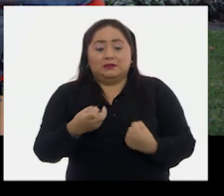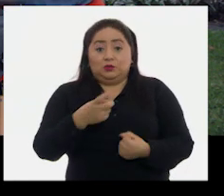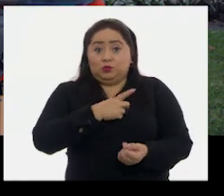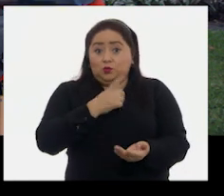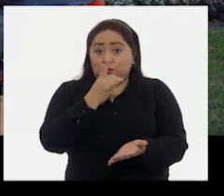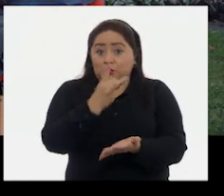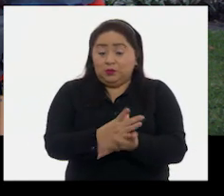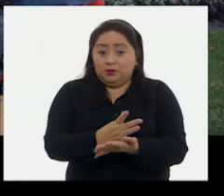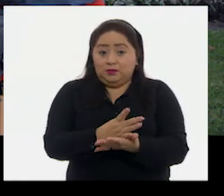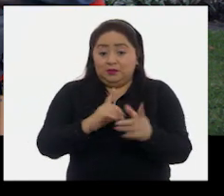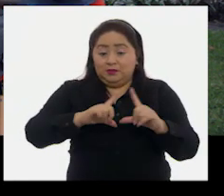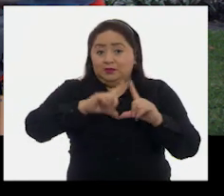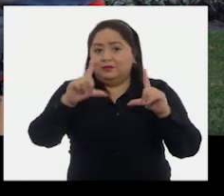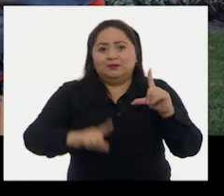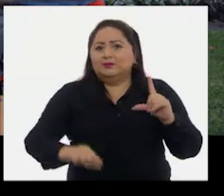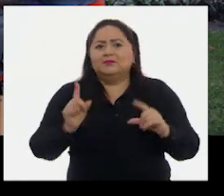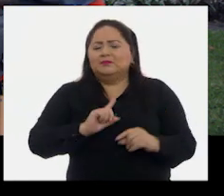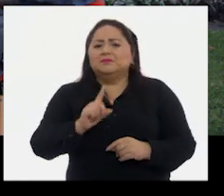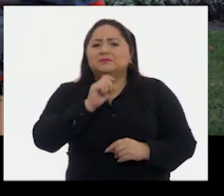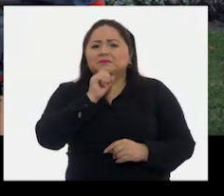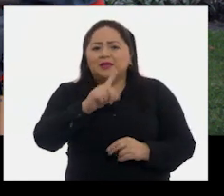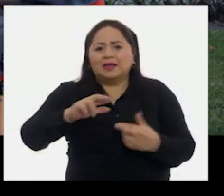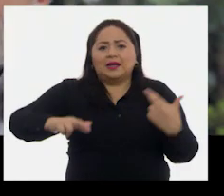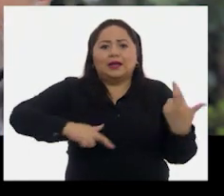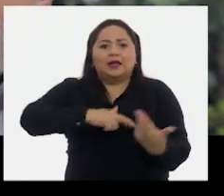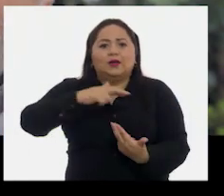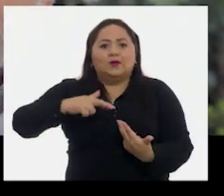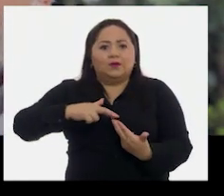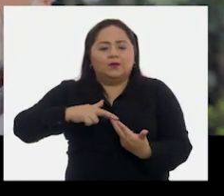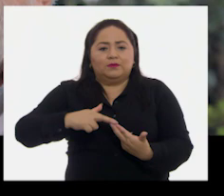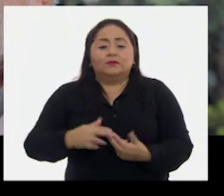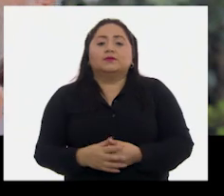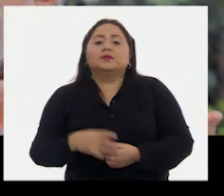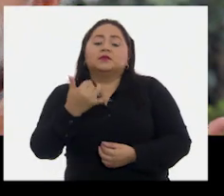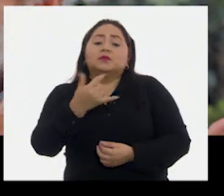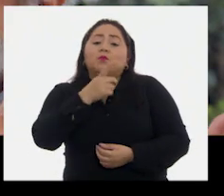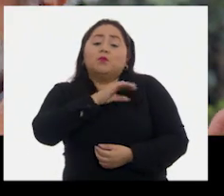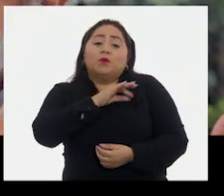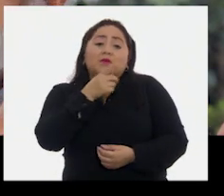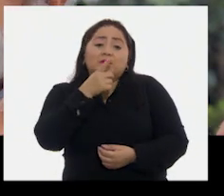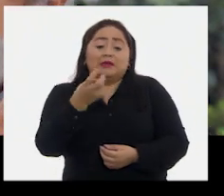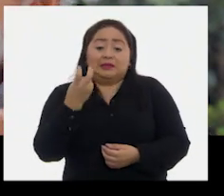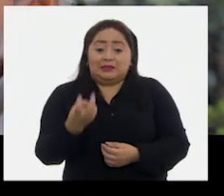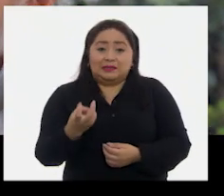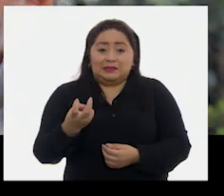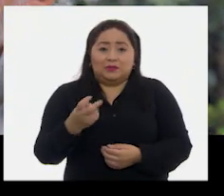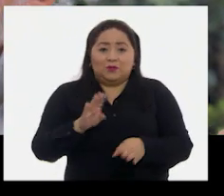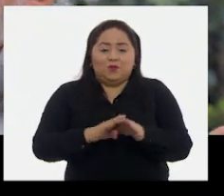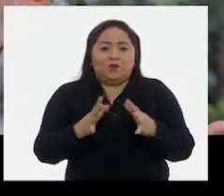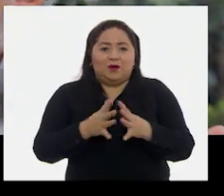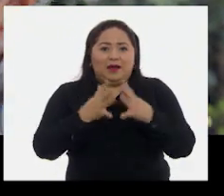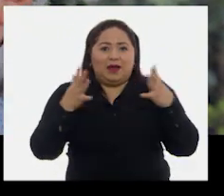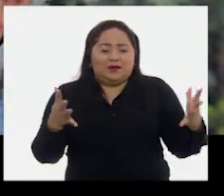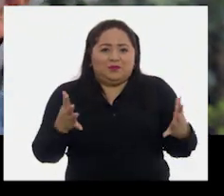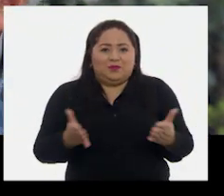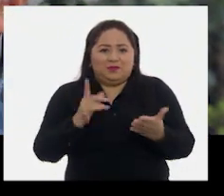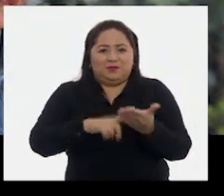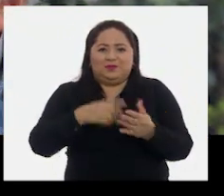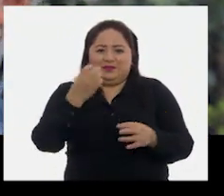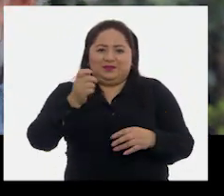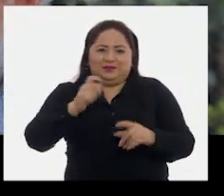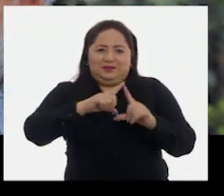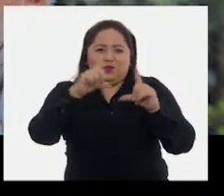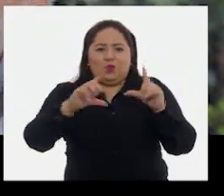términos nacionales, sino también regionales. Y podríamos decir que este es el gran impulso del